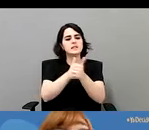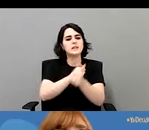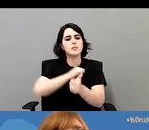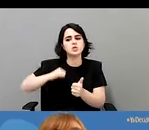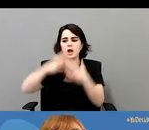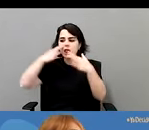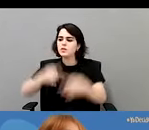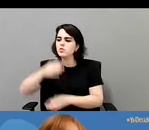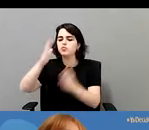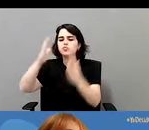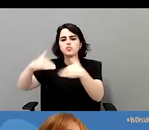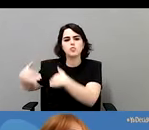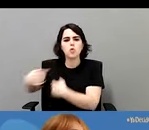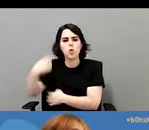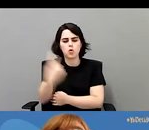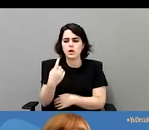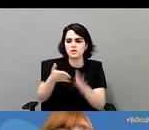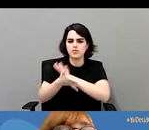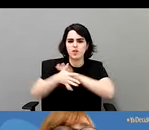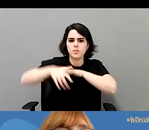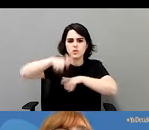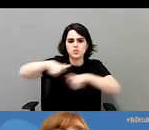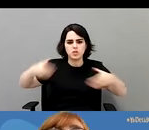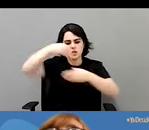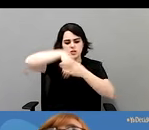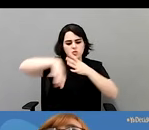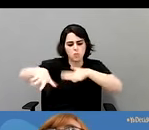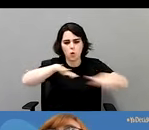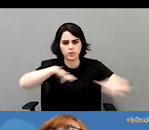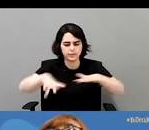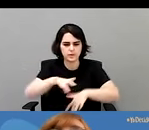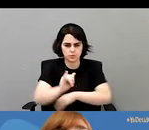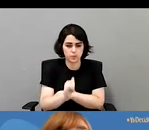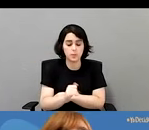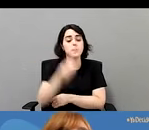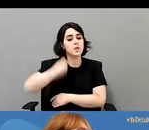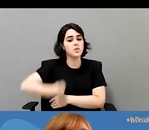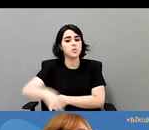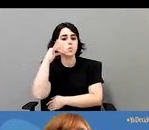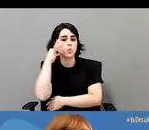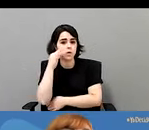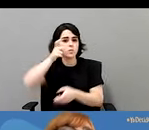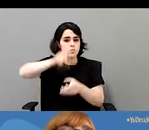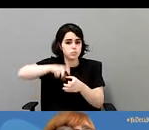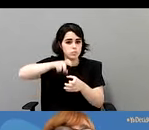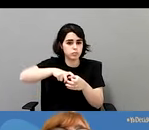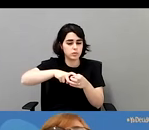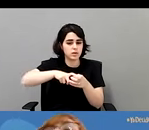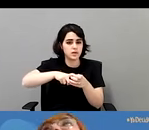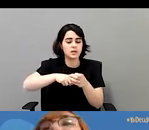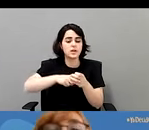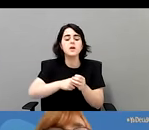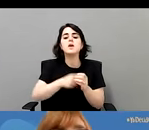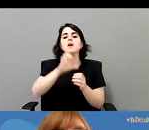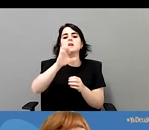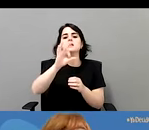había todo un movimiento de personas. Y en ese movimiento de personas hay una mujer, tiene espina bífida, que